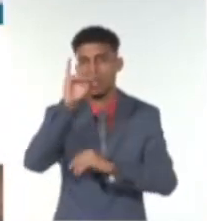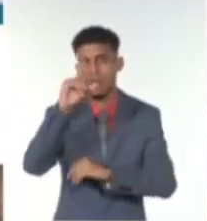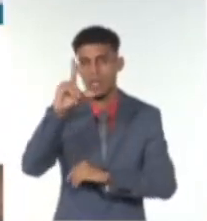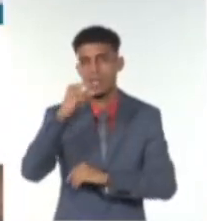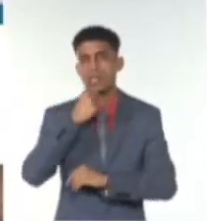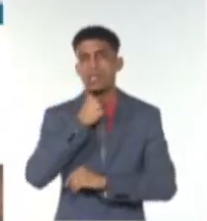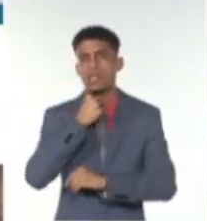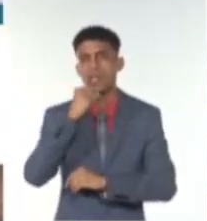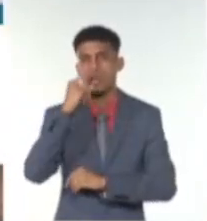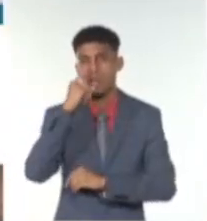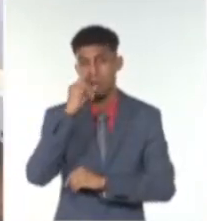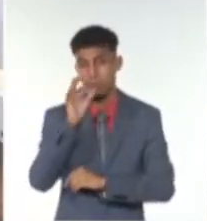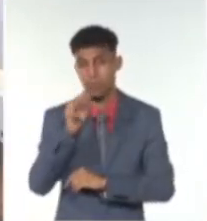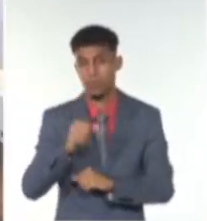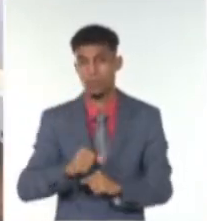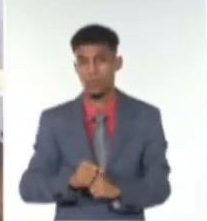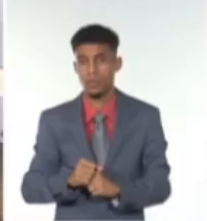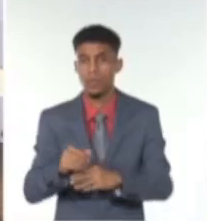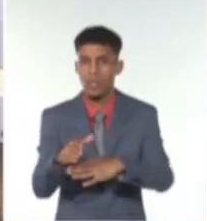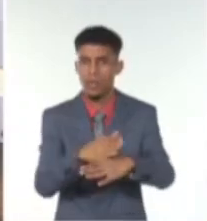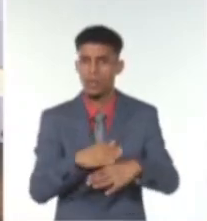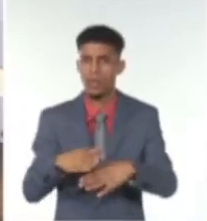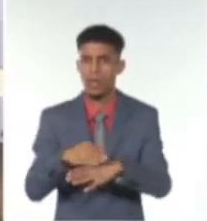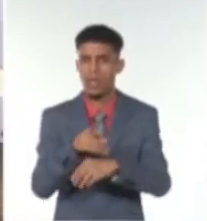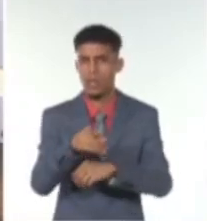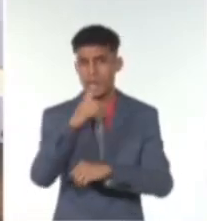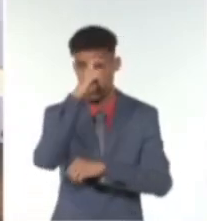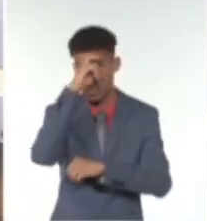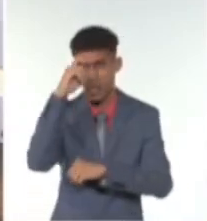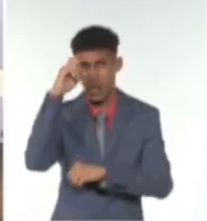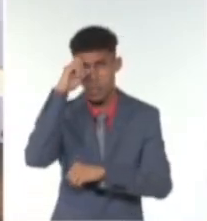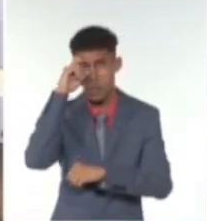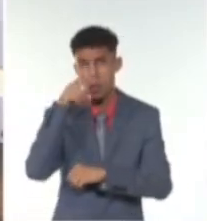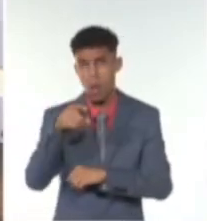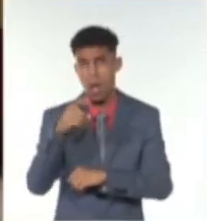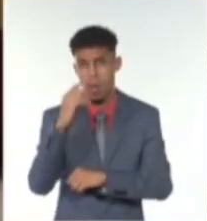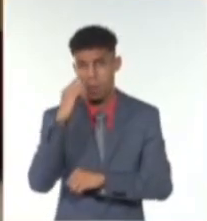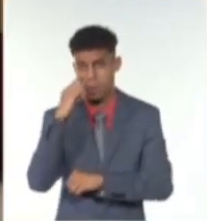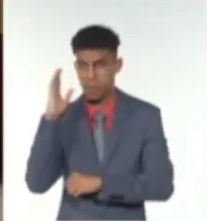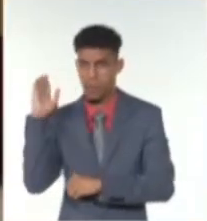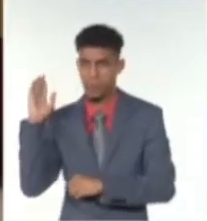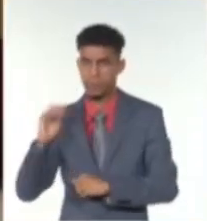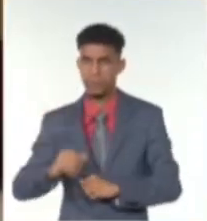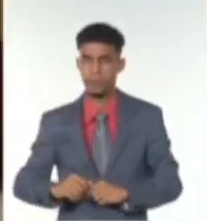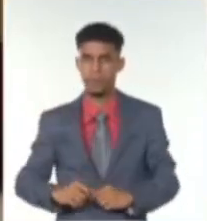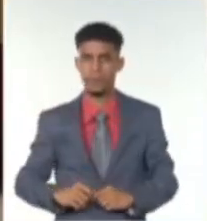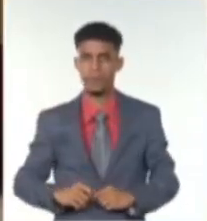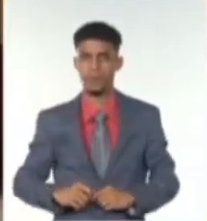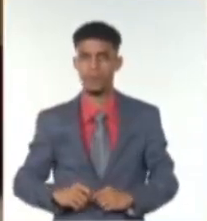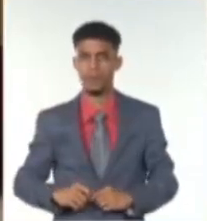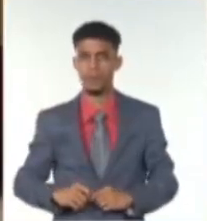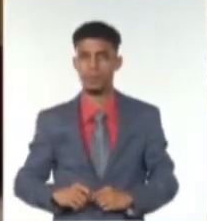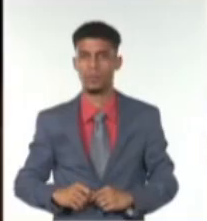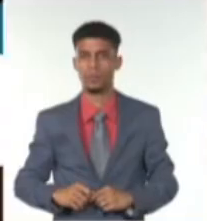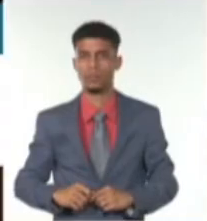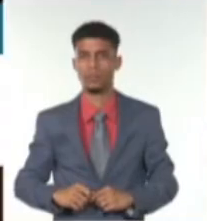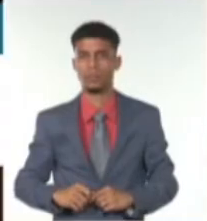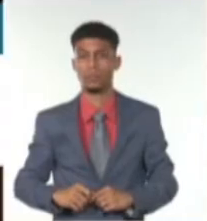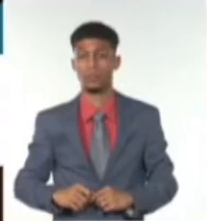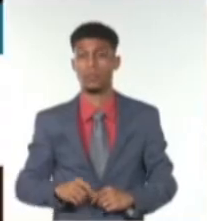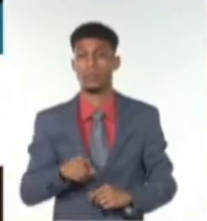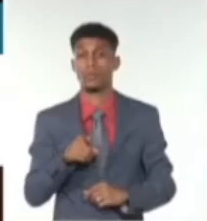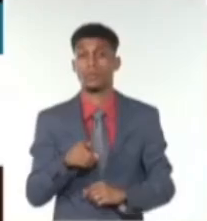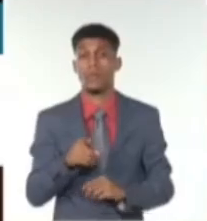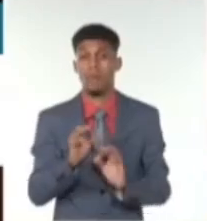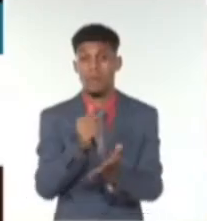propuestas culturales. De lo acontecido en Sancti Spíritus trata el siguiente reporte. Desde el patio de la poesía de